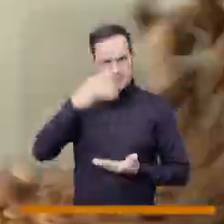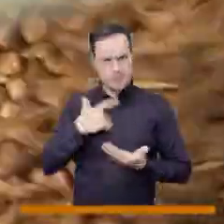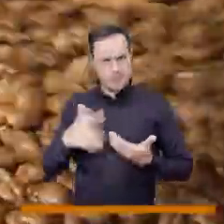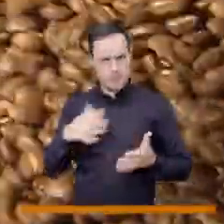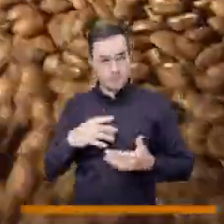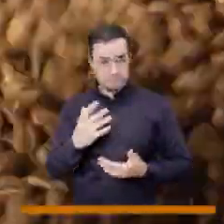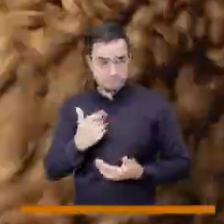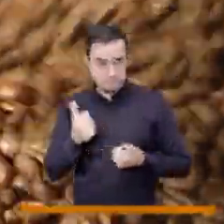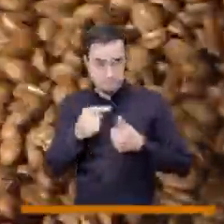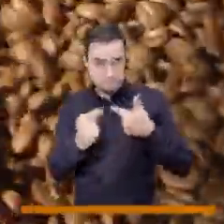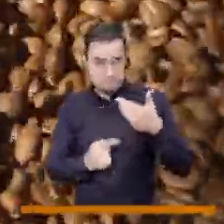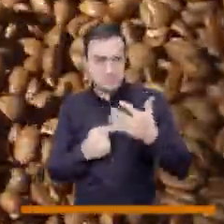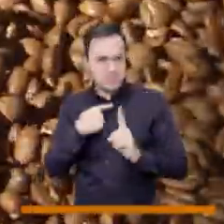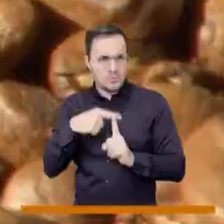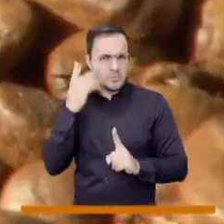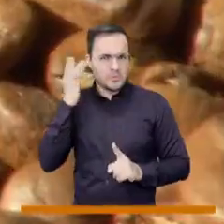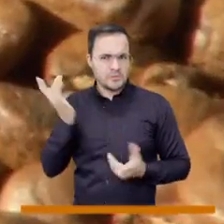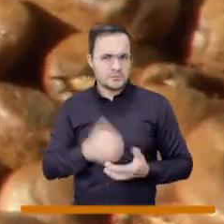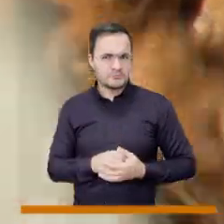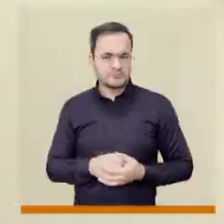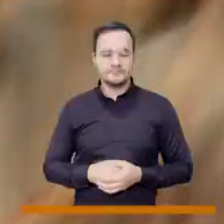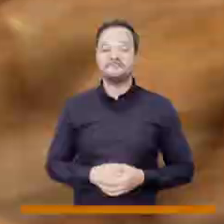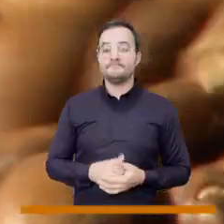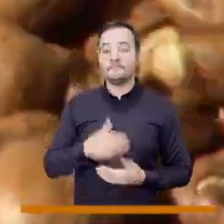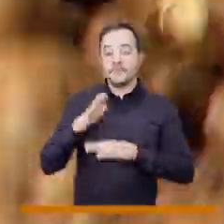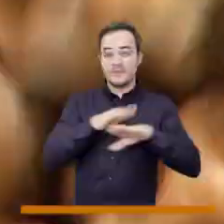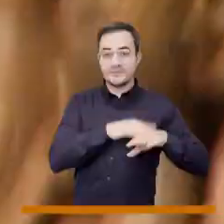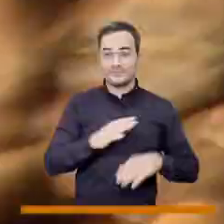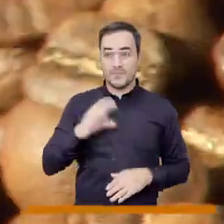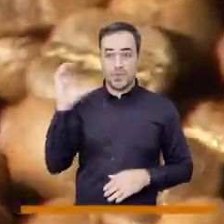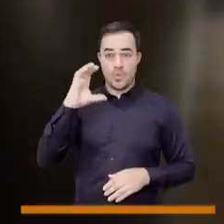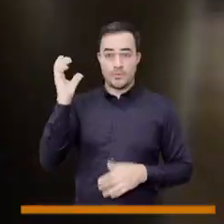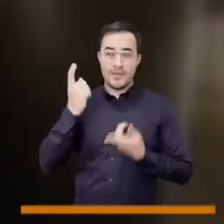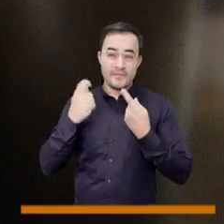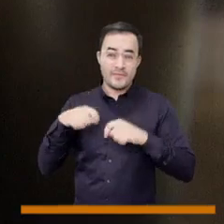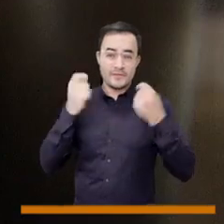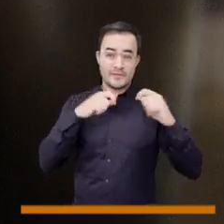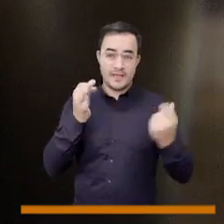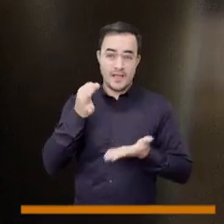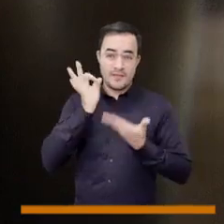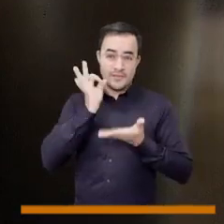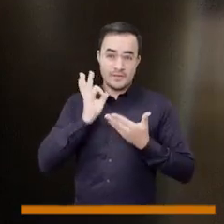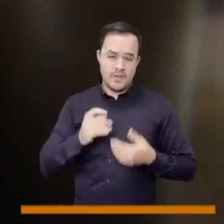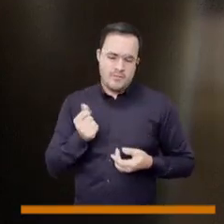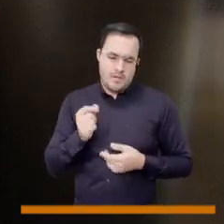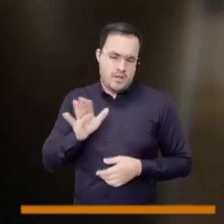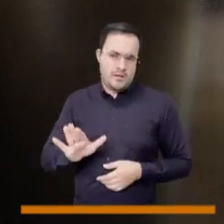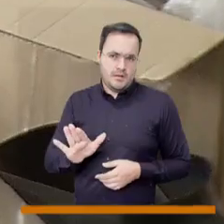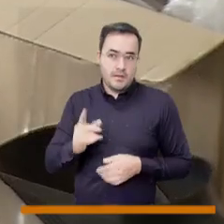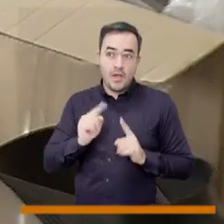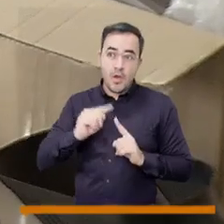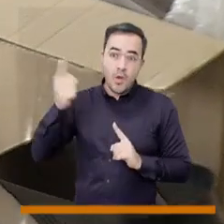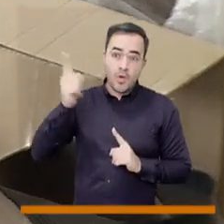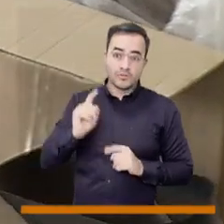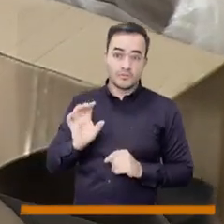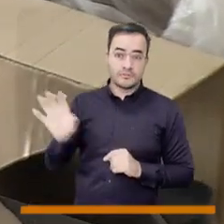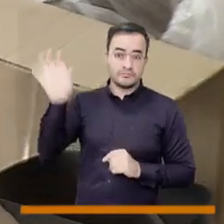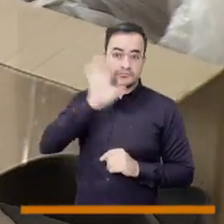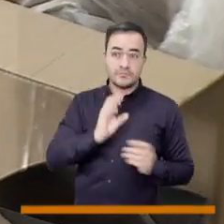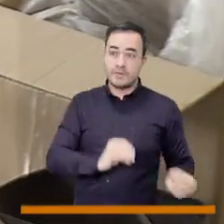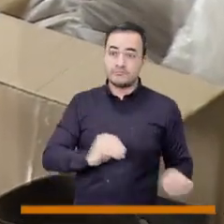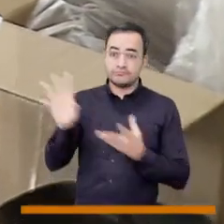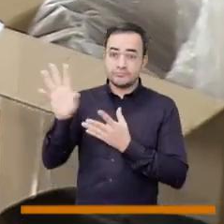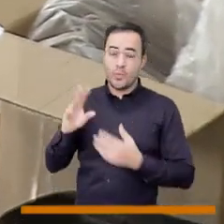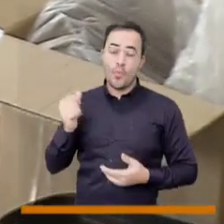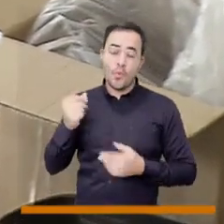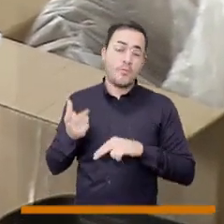Medellín y que les quede tan cerca donde siembran el café? Los cafés en Colombia valen un precio y cuando se van para otro país pueden